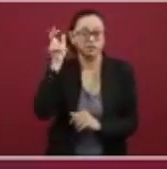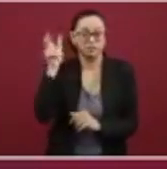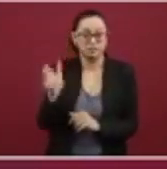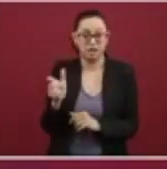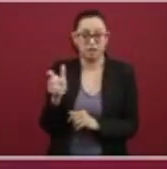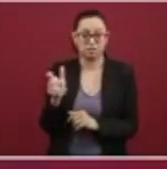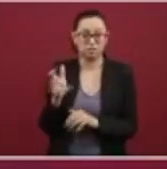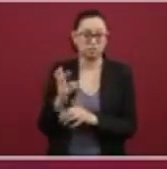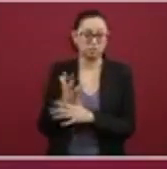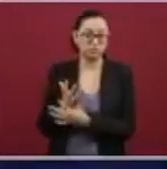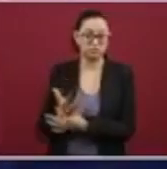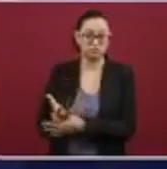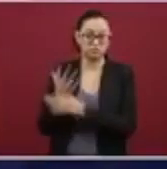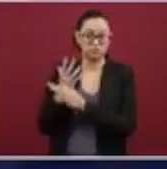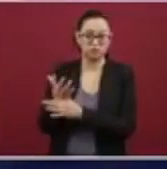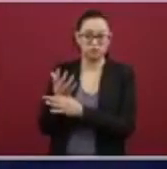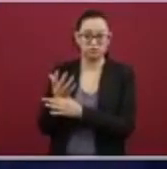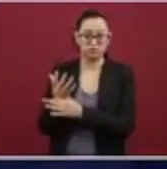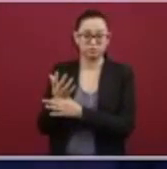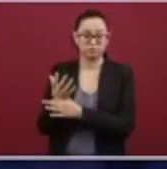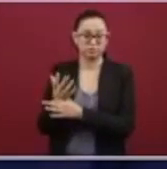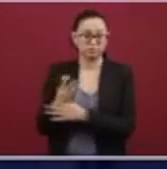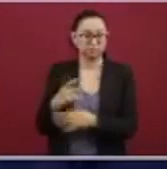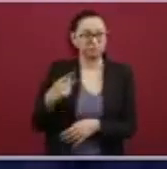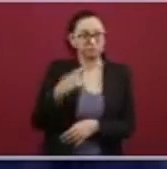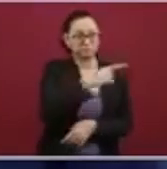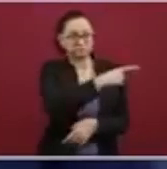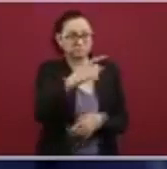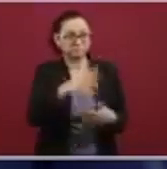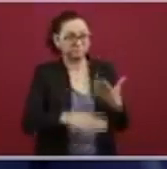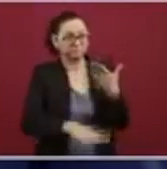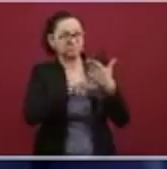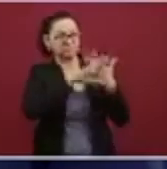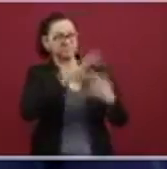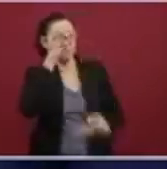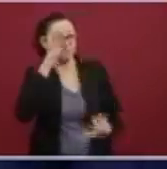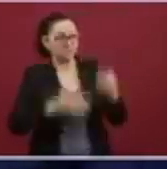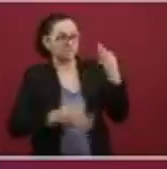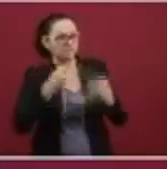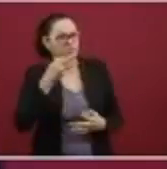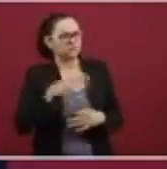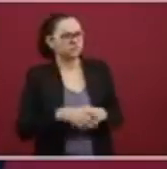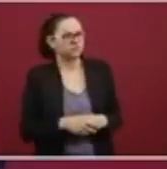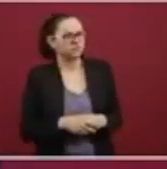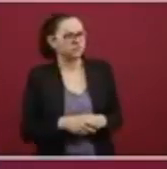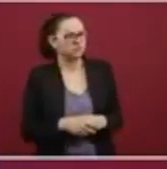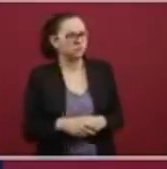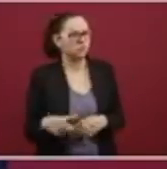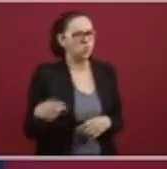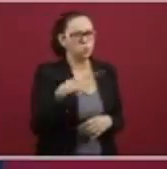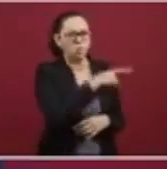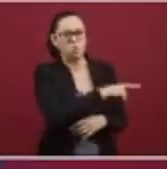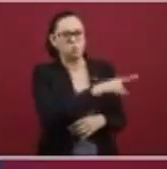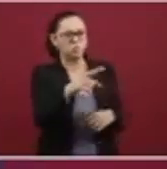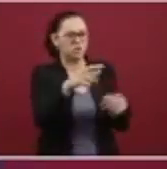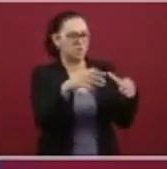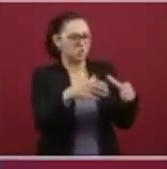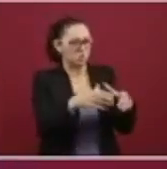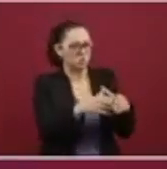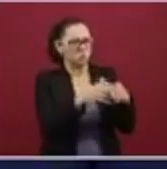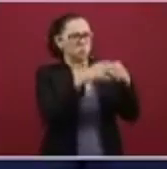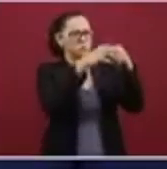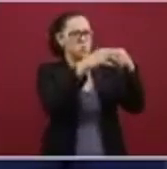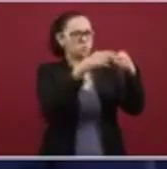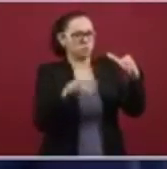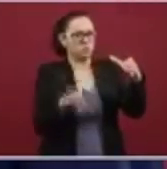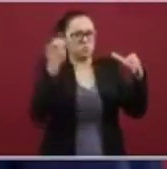los que lo estaban juzgando, decía: ustedes los oligarcas